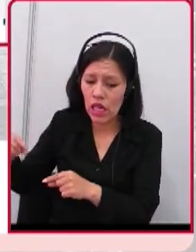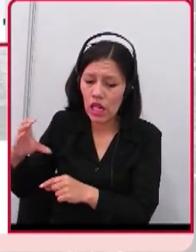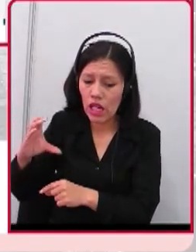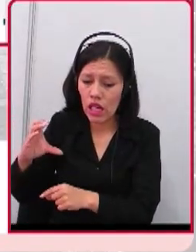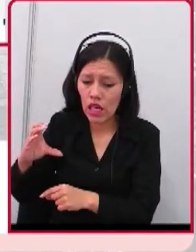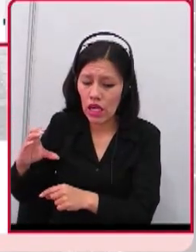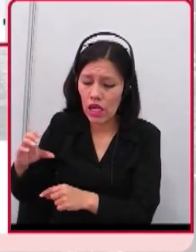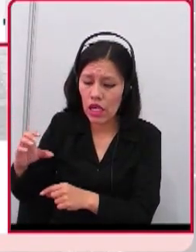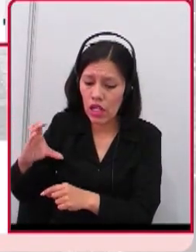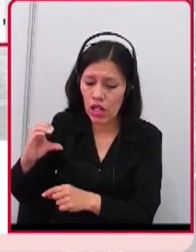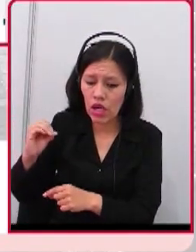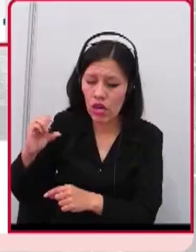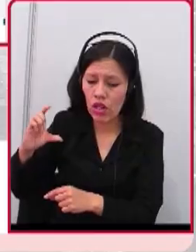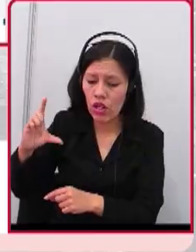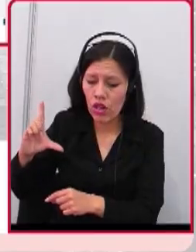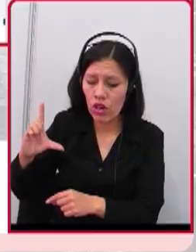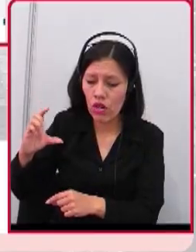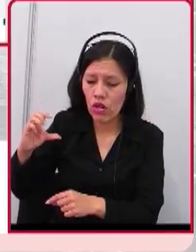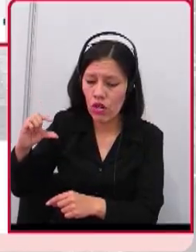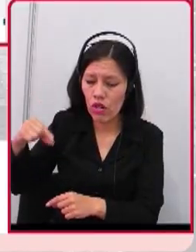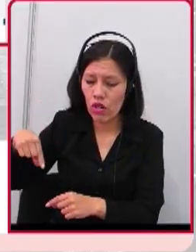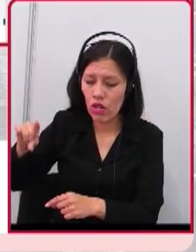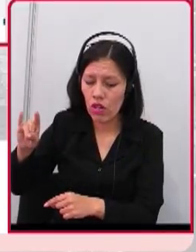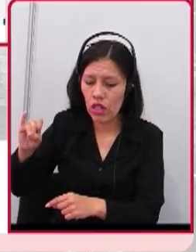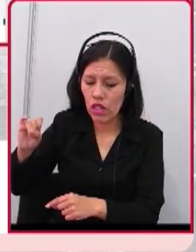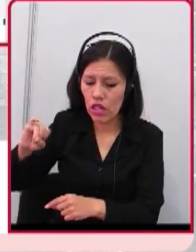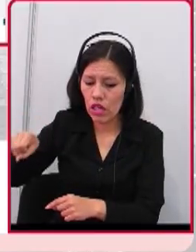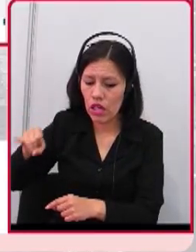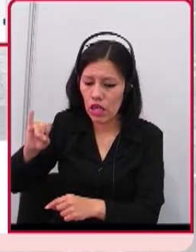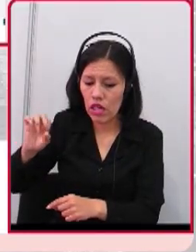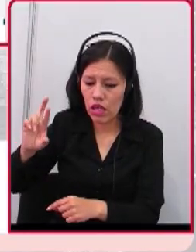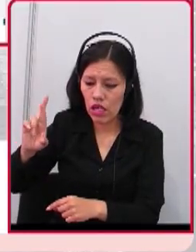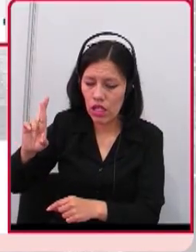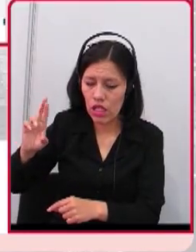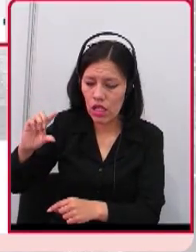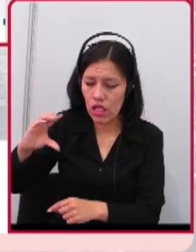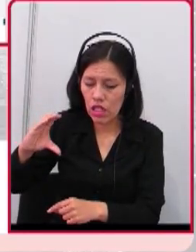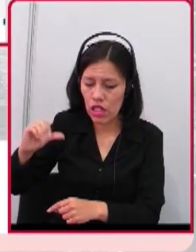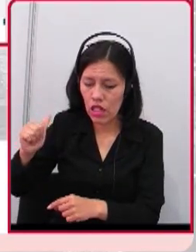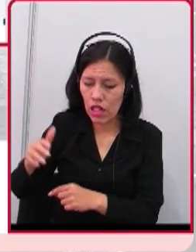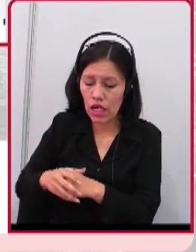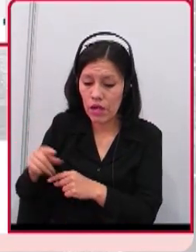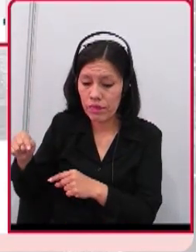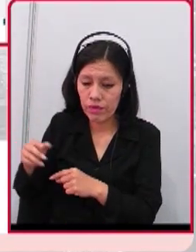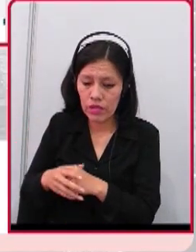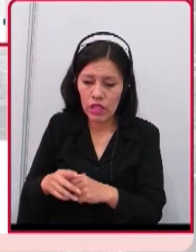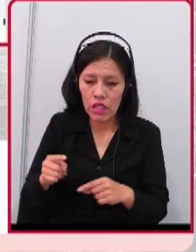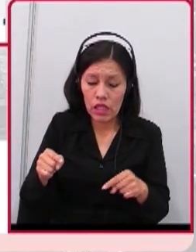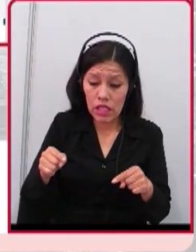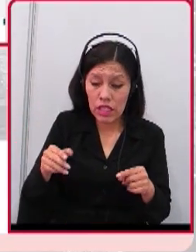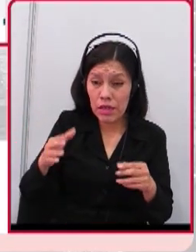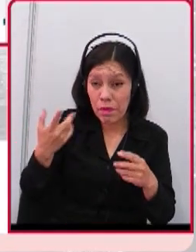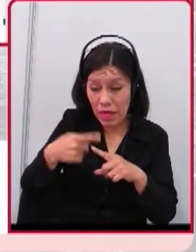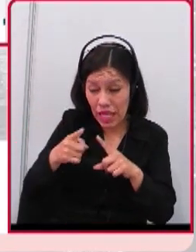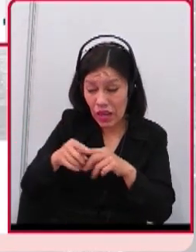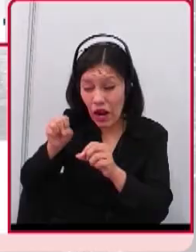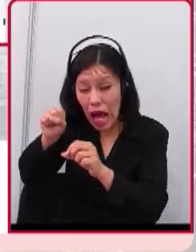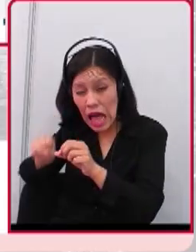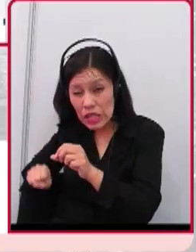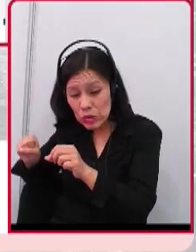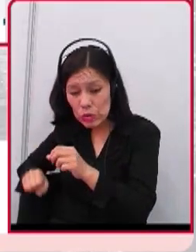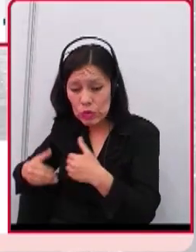el yacimiento de Colquijirca, en la parte central tenemos lo que es Marcapunta y en la parte más sur o